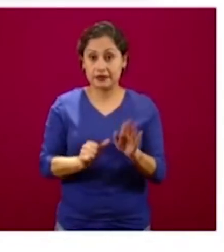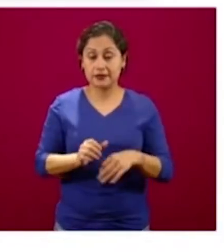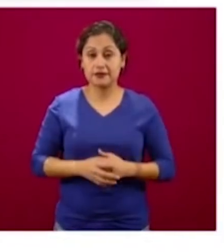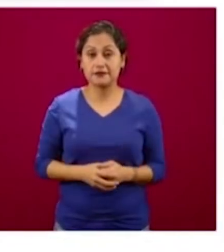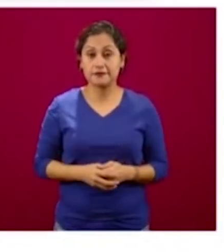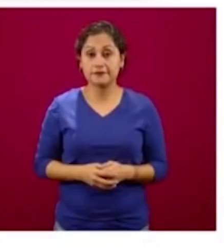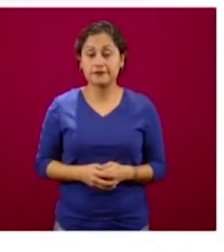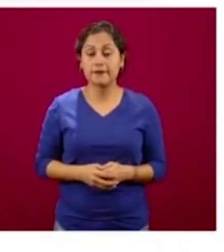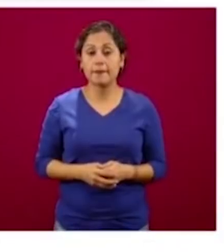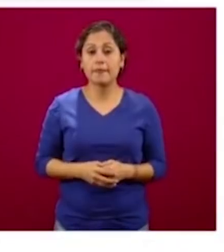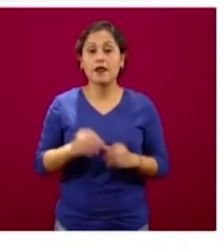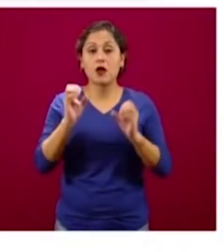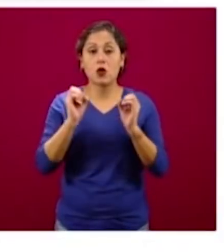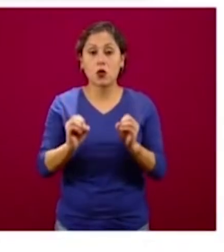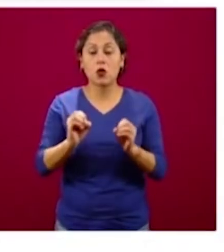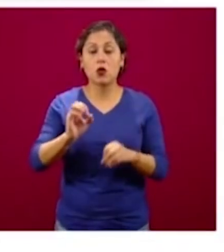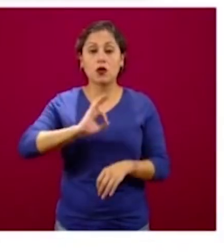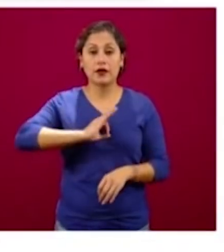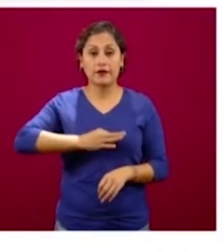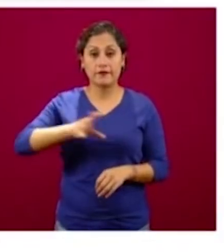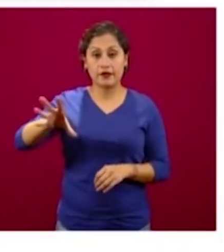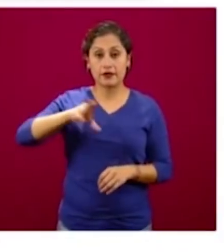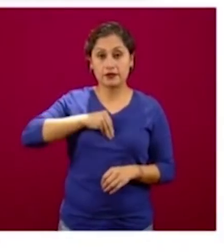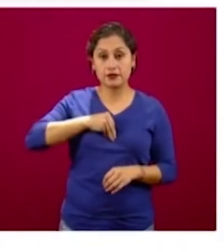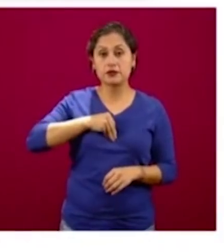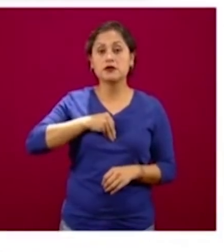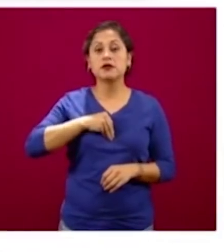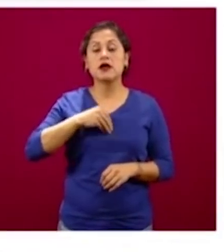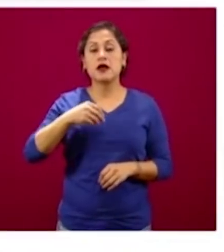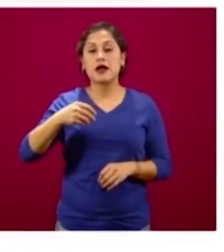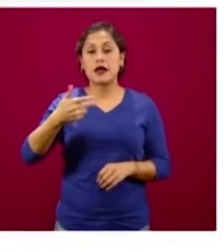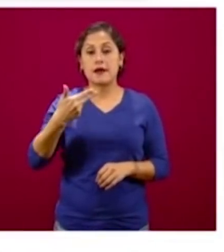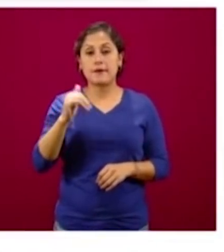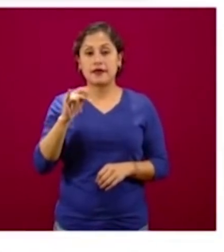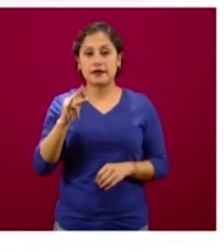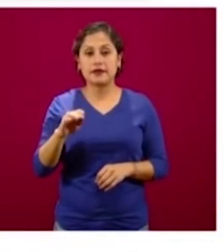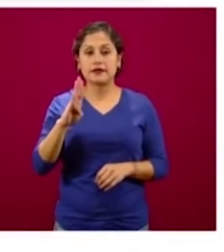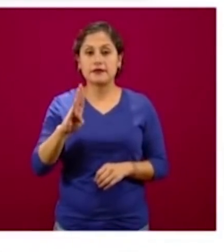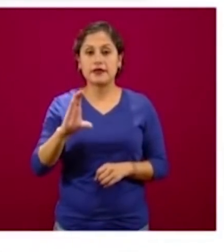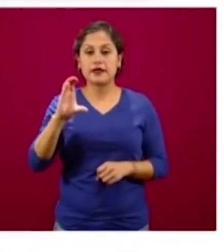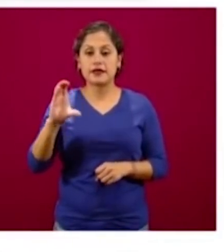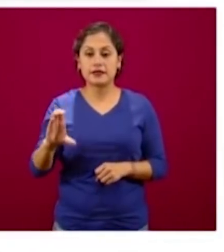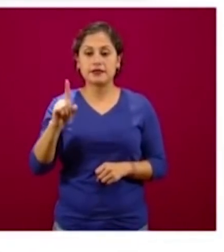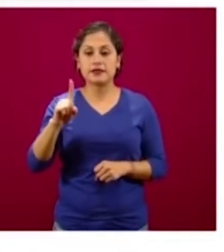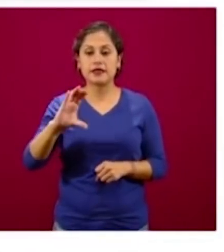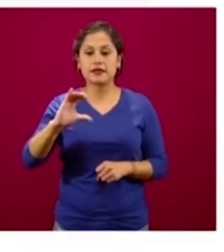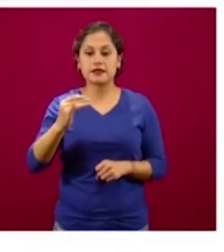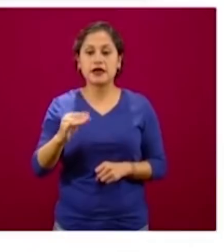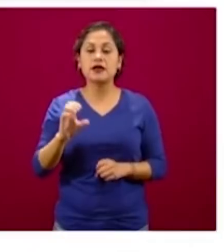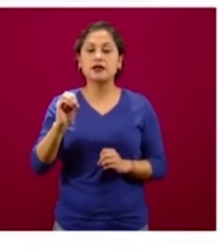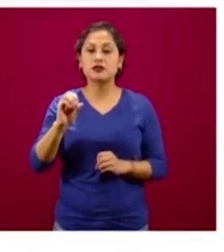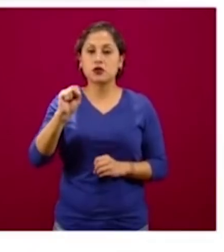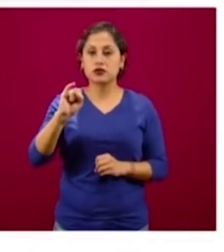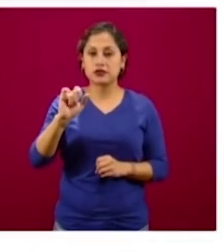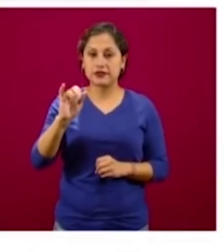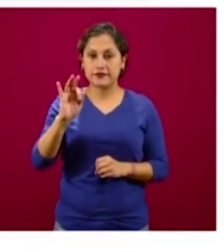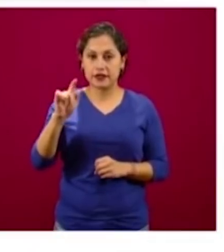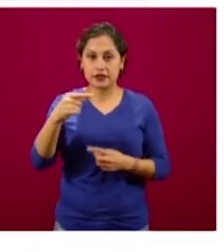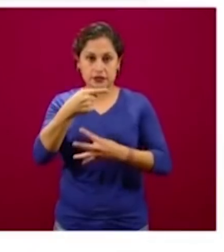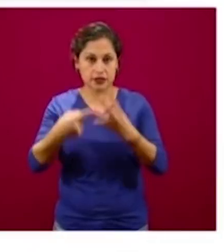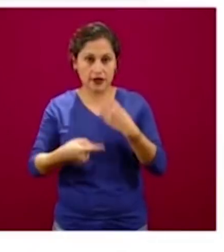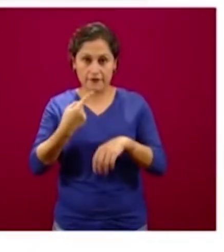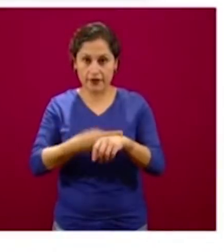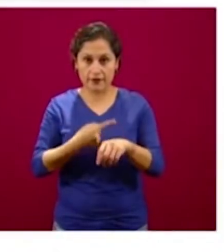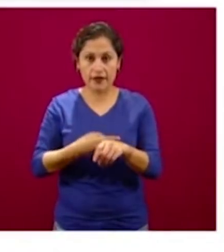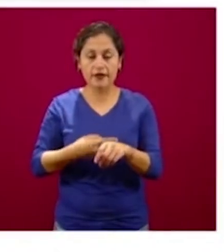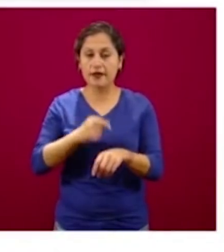y no tener infecciones como hepatitis B, C, VIH, enfermedad de Chagas o sífilis. Recuerden bien